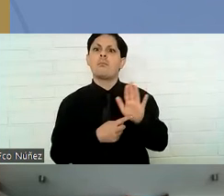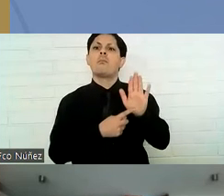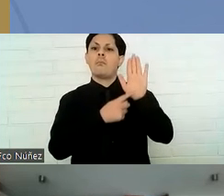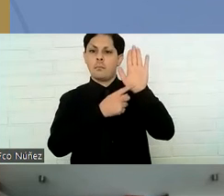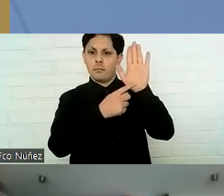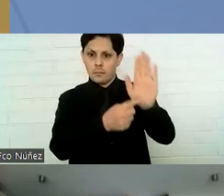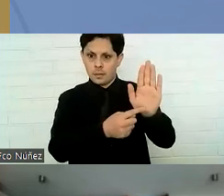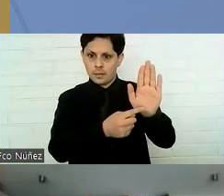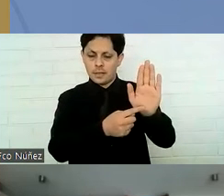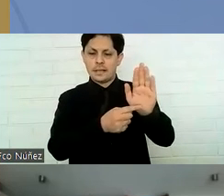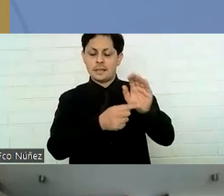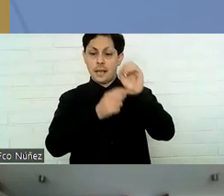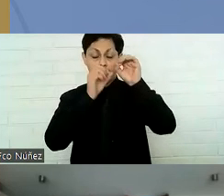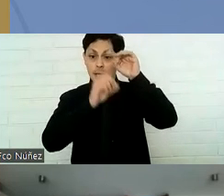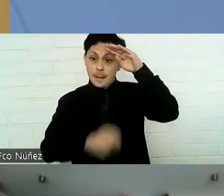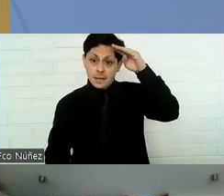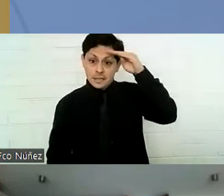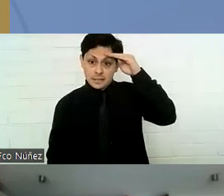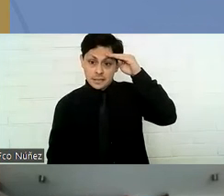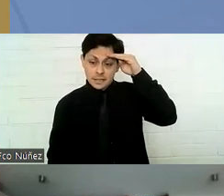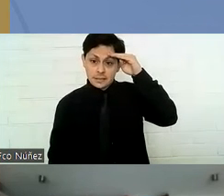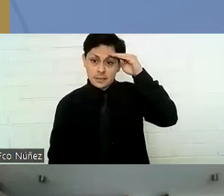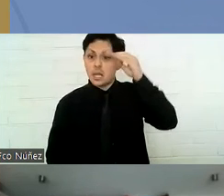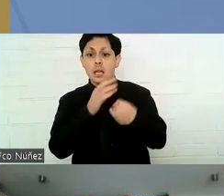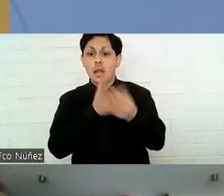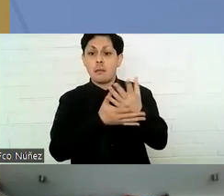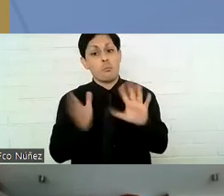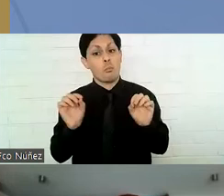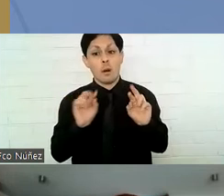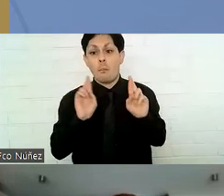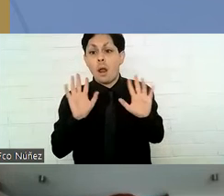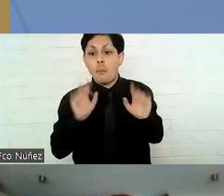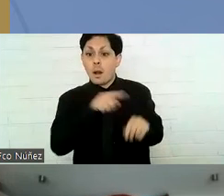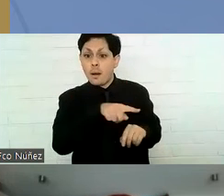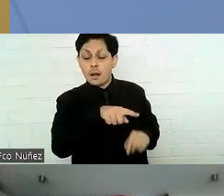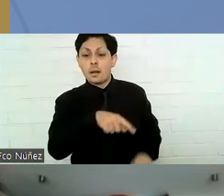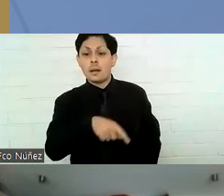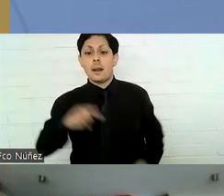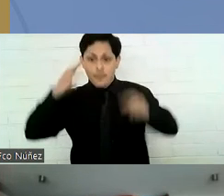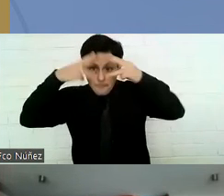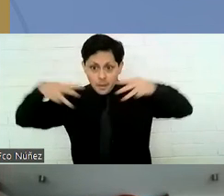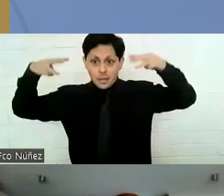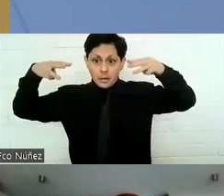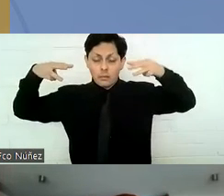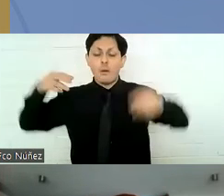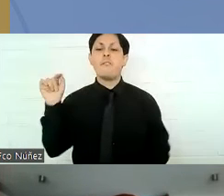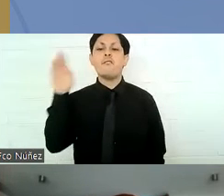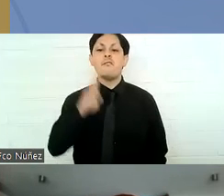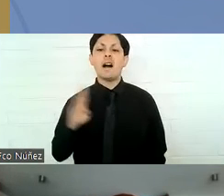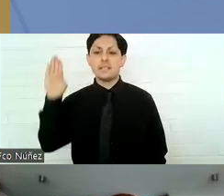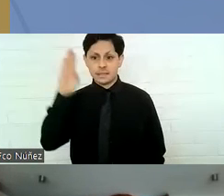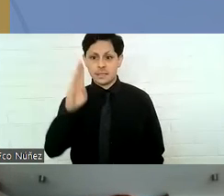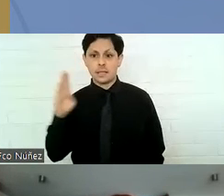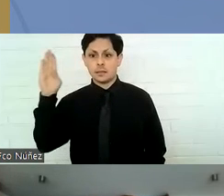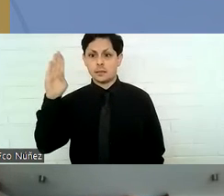experiencias inéditas, porque por lo menos en México la docencia básica está